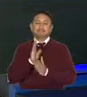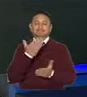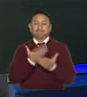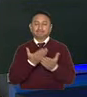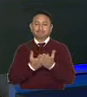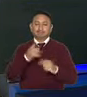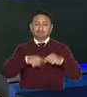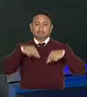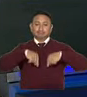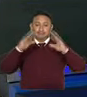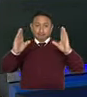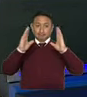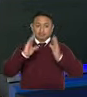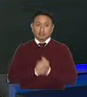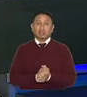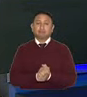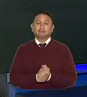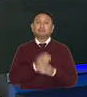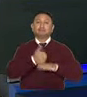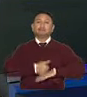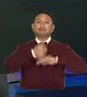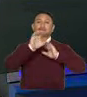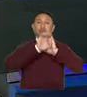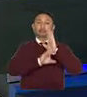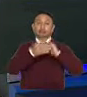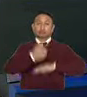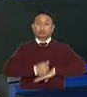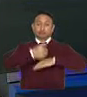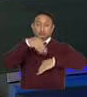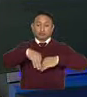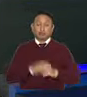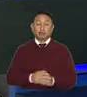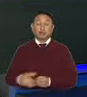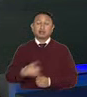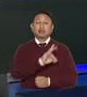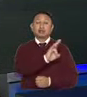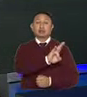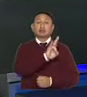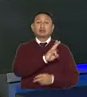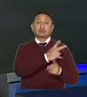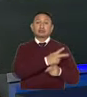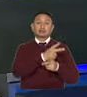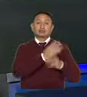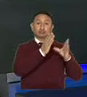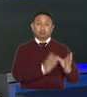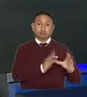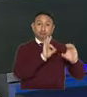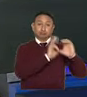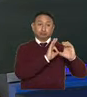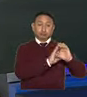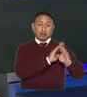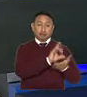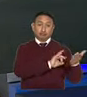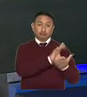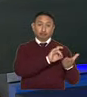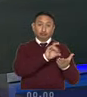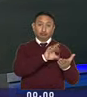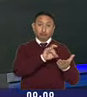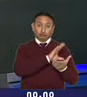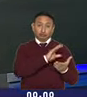Gracias, amigos, por su sintonía. La Corte Constitucional decidió destituir a los 7 consejeros y consejeras del Consejo de